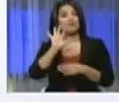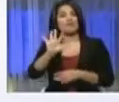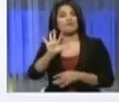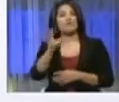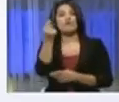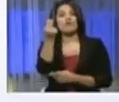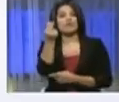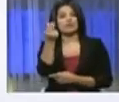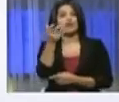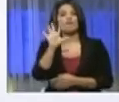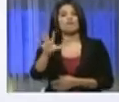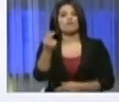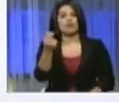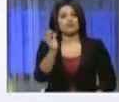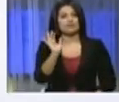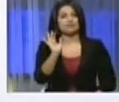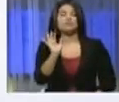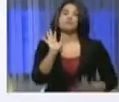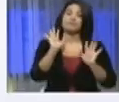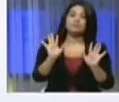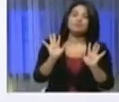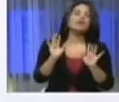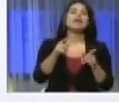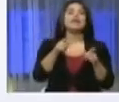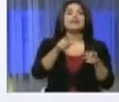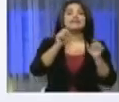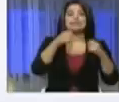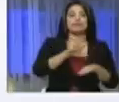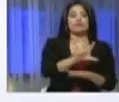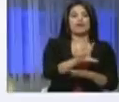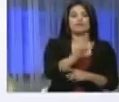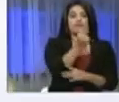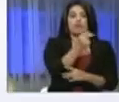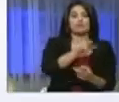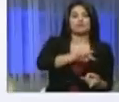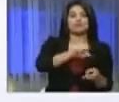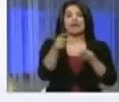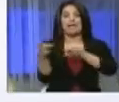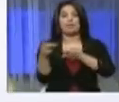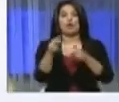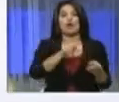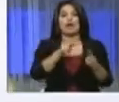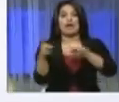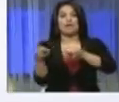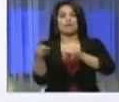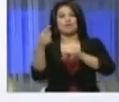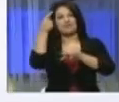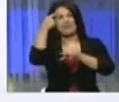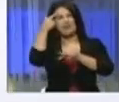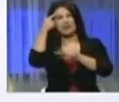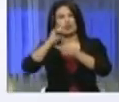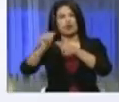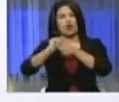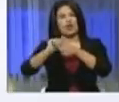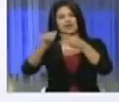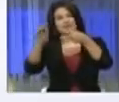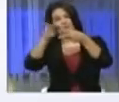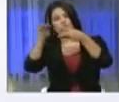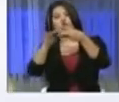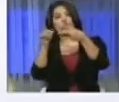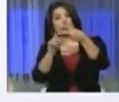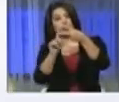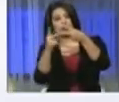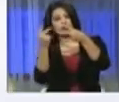Si lo pusiéramos al cambio de 10, cambio oficial, protegido, de 10 dólares,